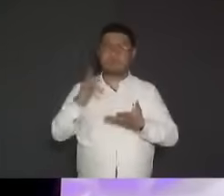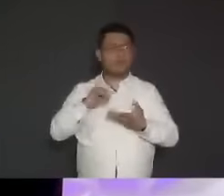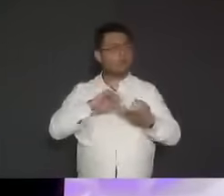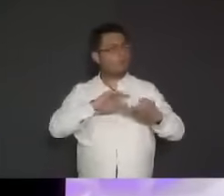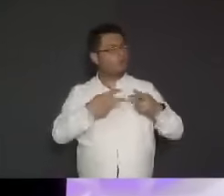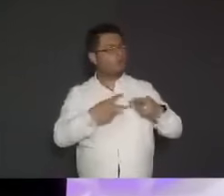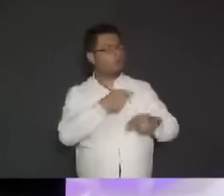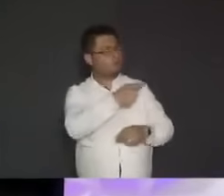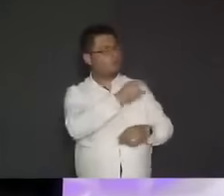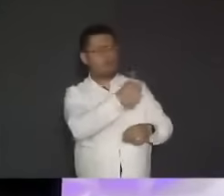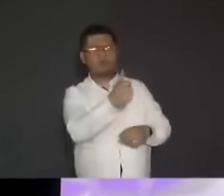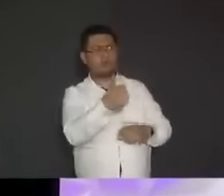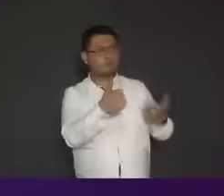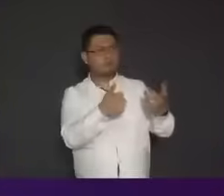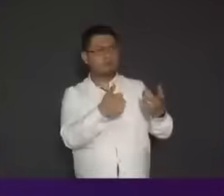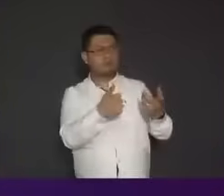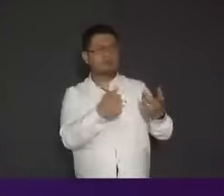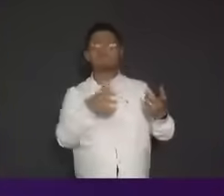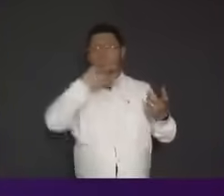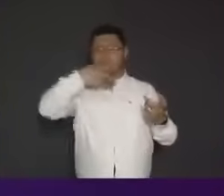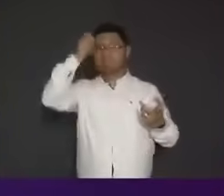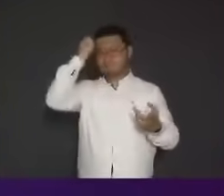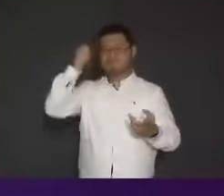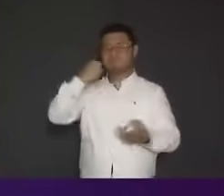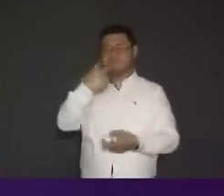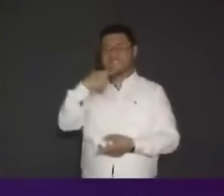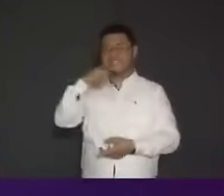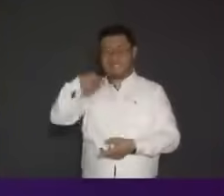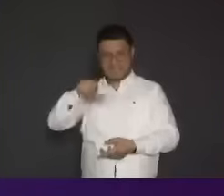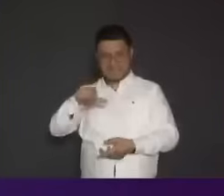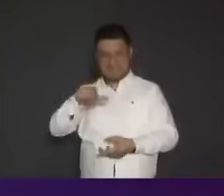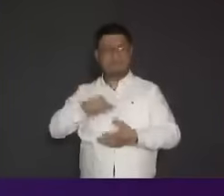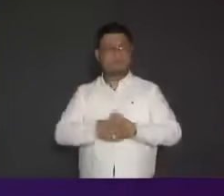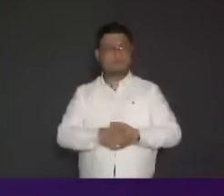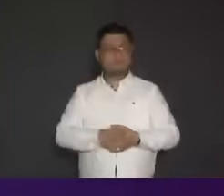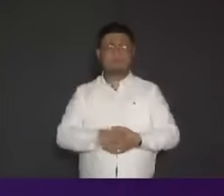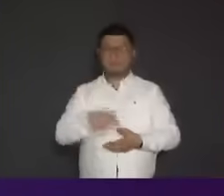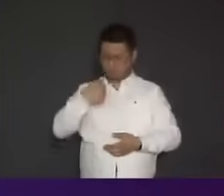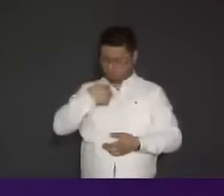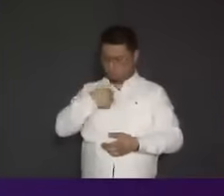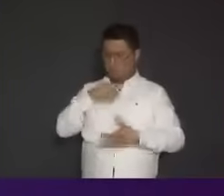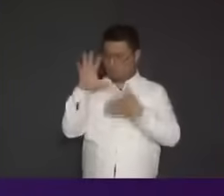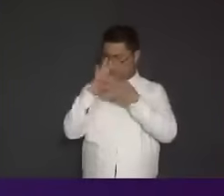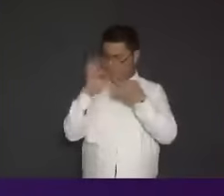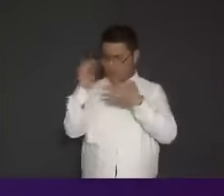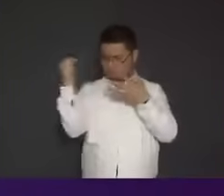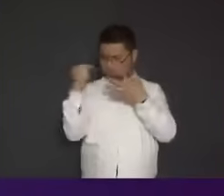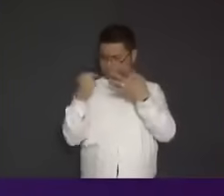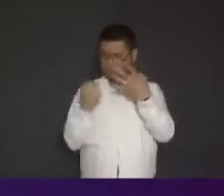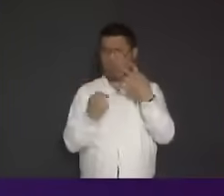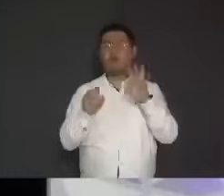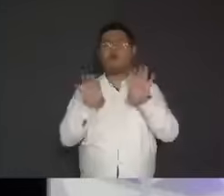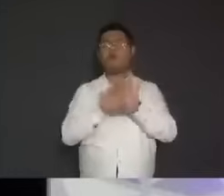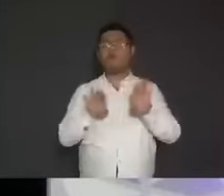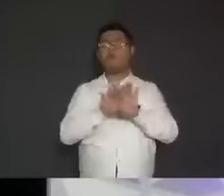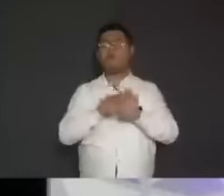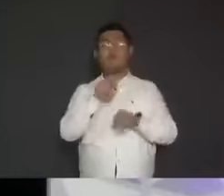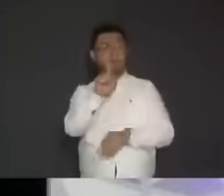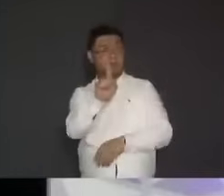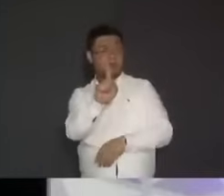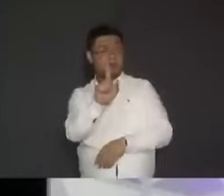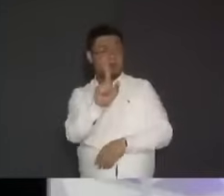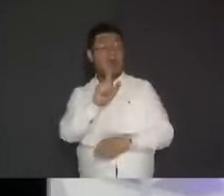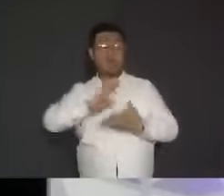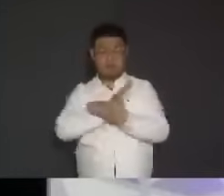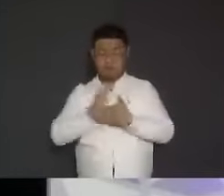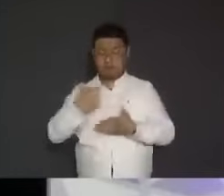recuerdo, candidata Vida Gómez. Ya te platiqué cómo le vamos a hacer para atender la urgencia en materia de salud. Pero en Movimiento Ciudadano y